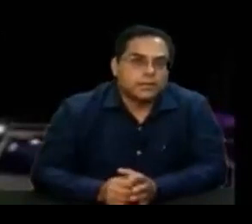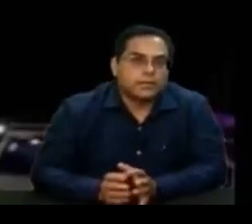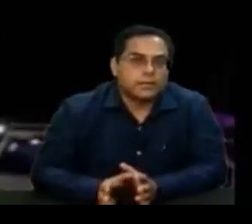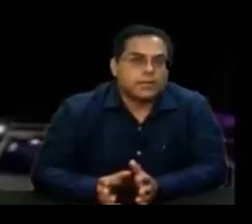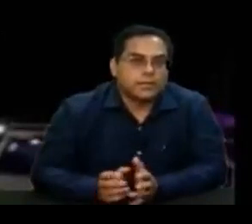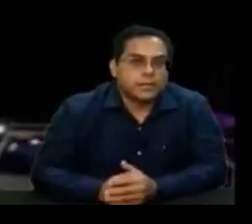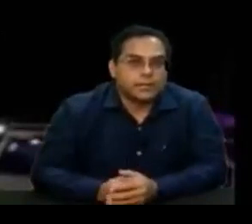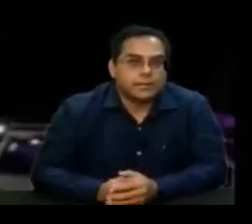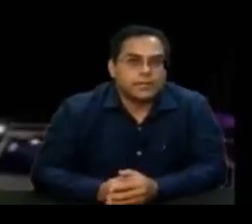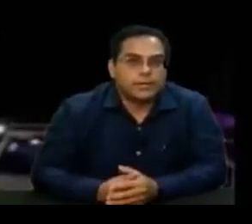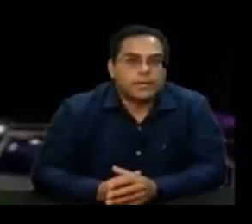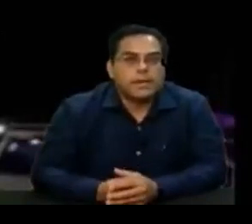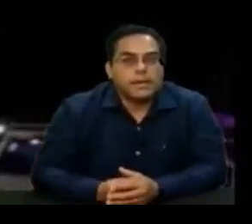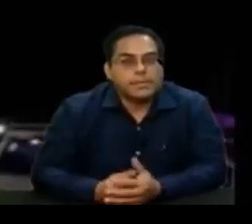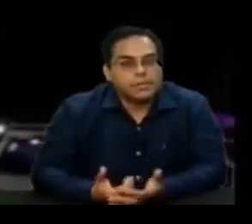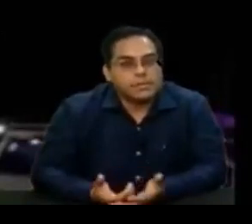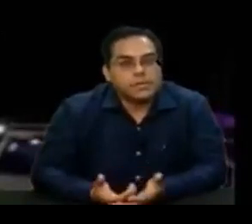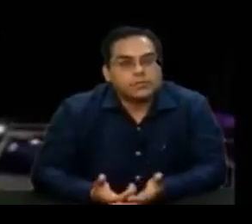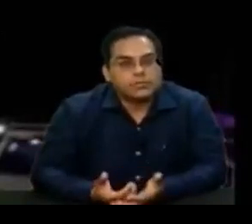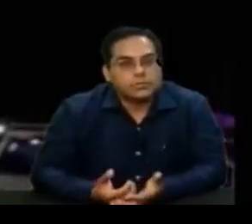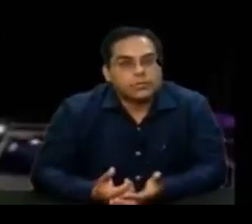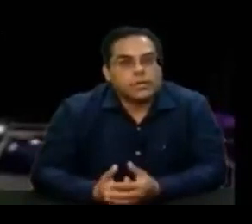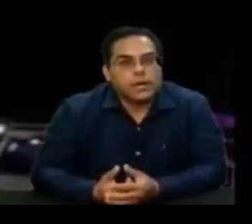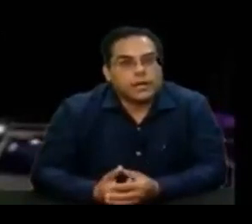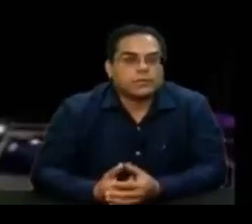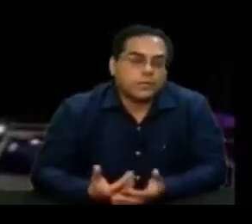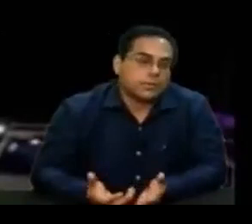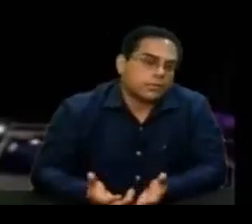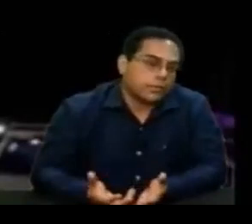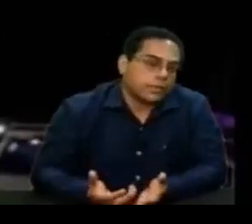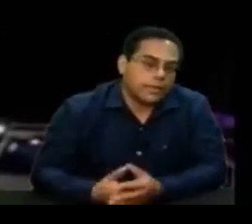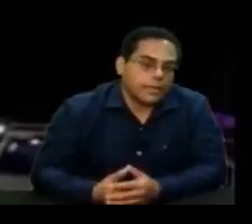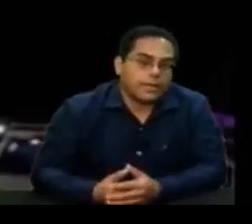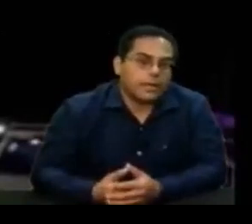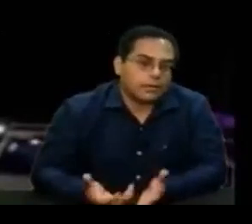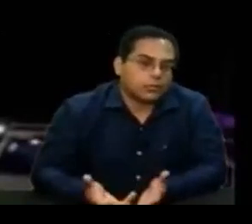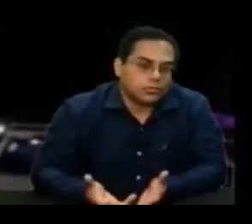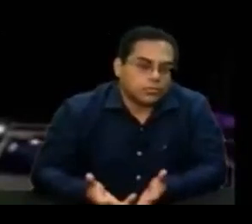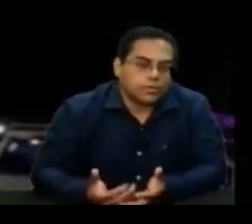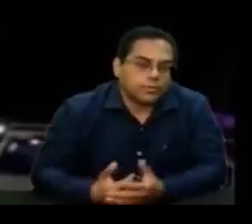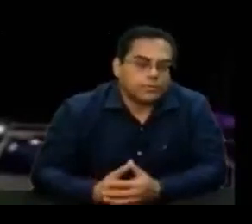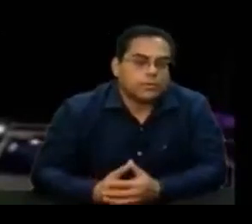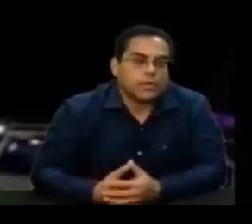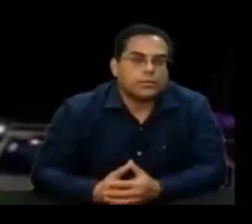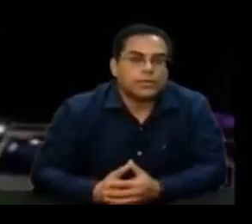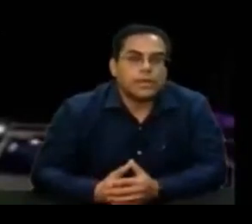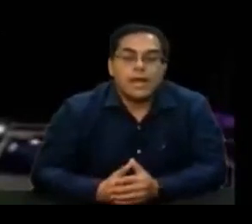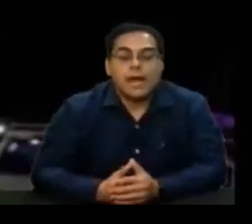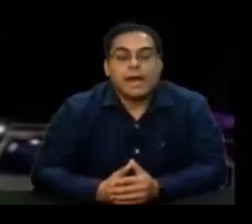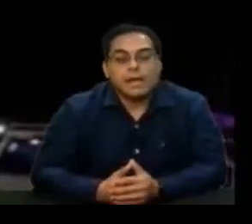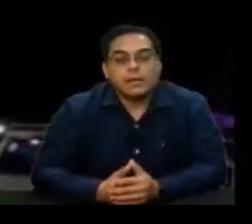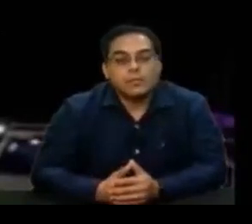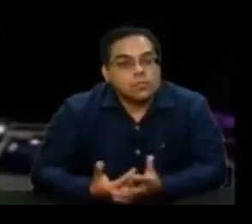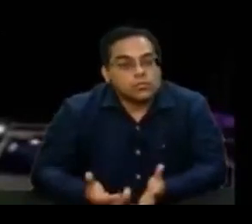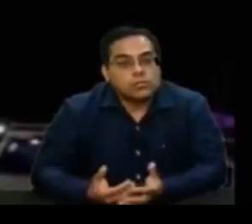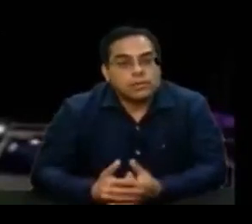50 y 57 respectivamente, empezaron a hacer reconstrucción con injertos. Sabemos actualmente que ya para la reconstrucción del piso de la órbita